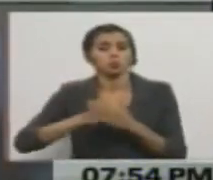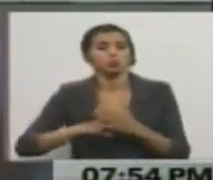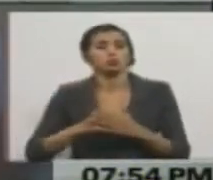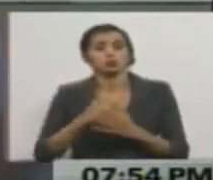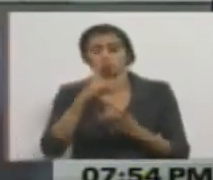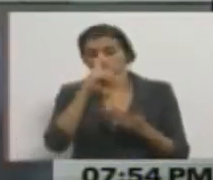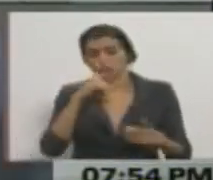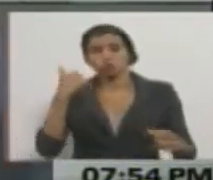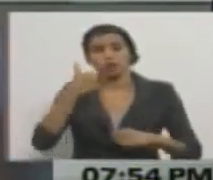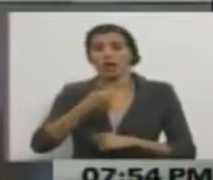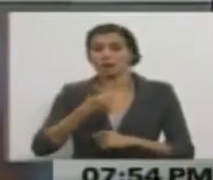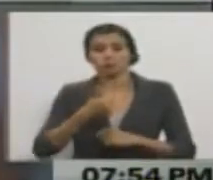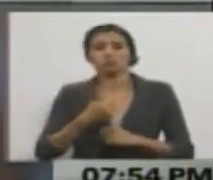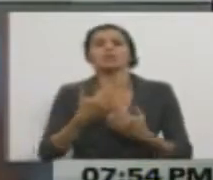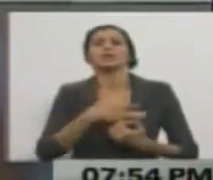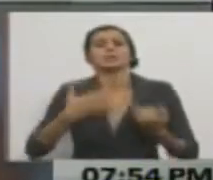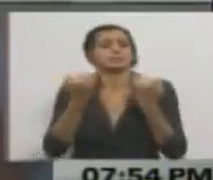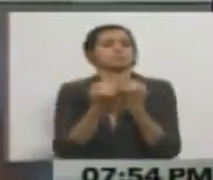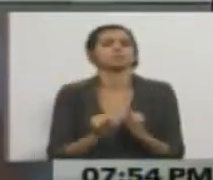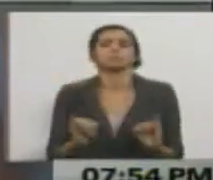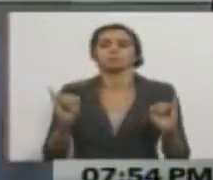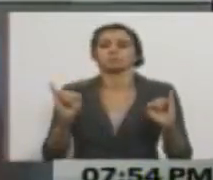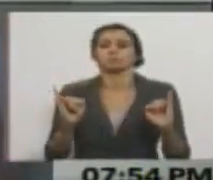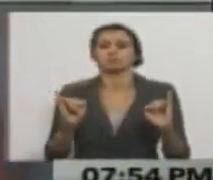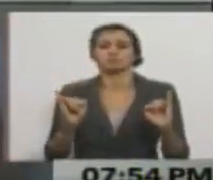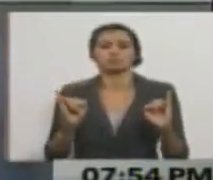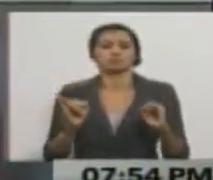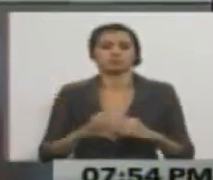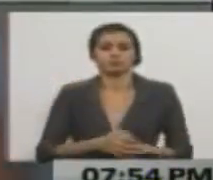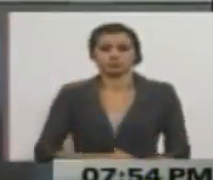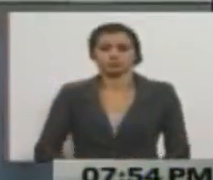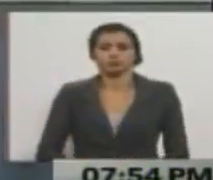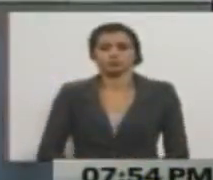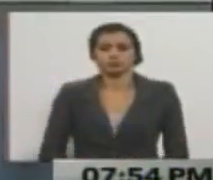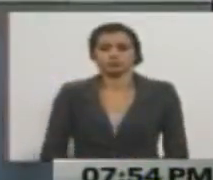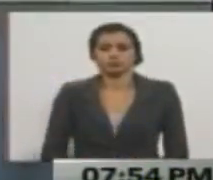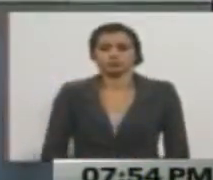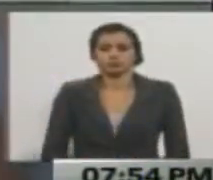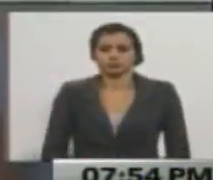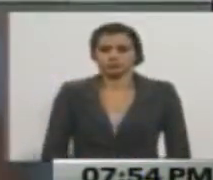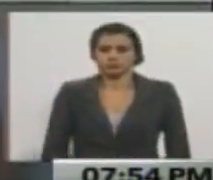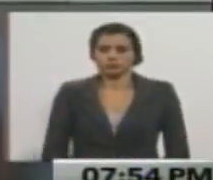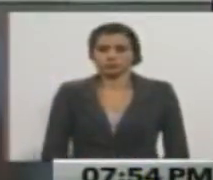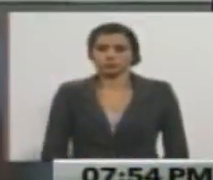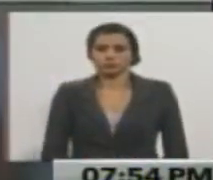décadas, por su autonomía, ¿no? Ahora,